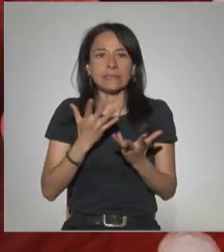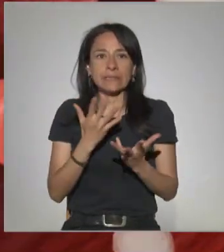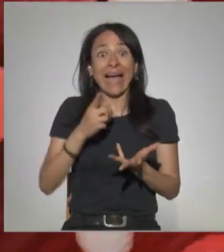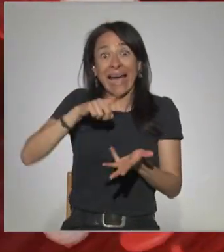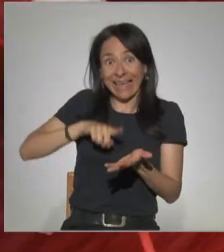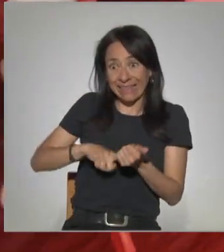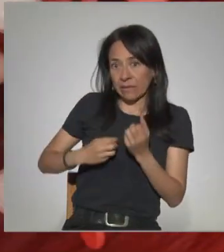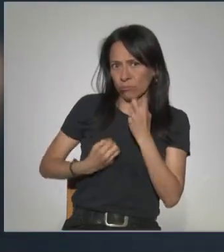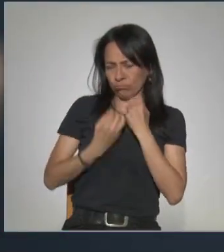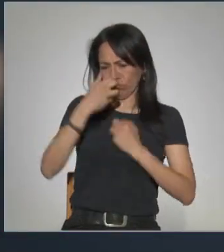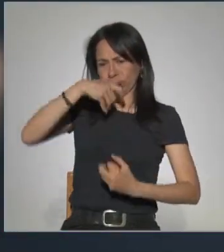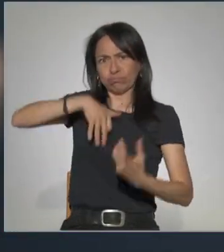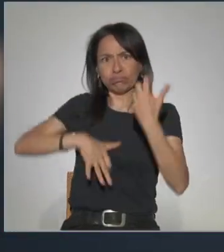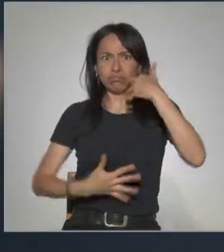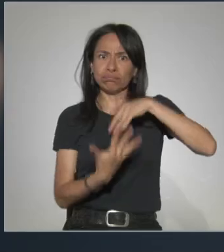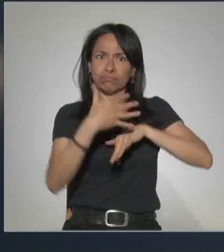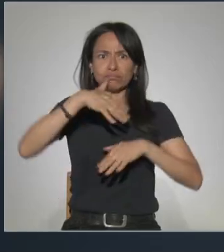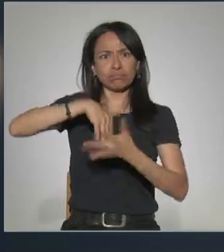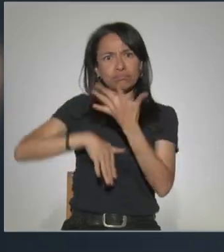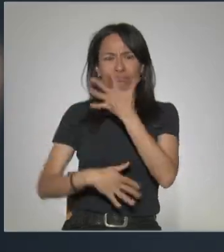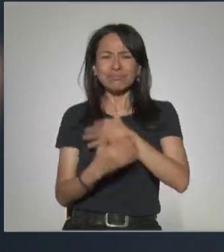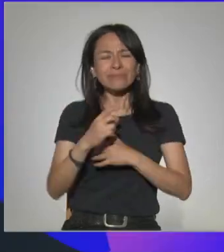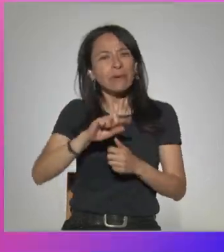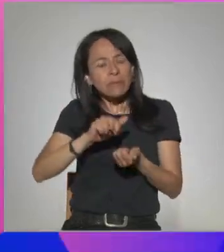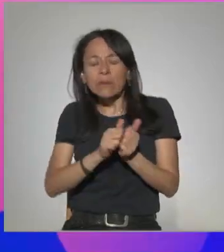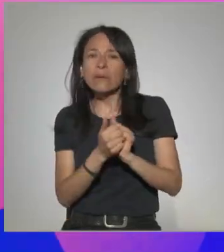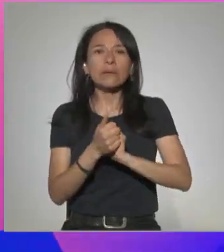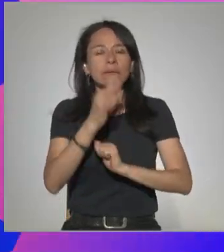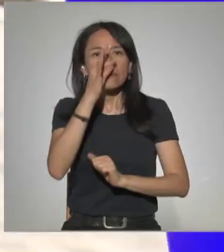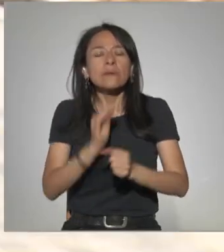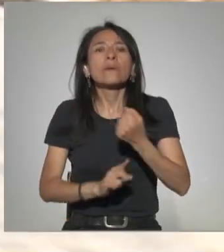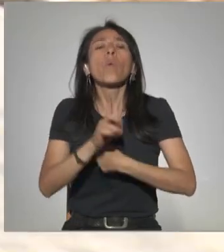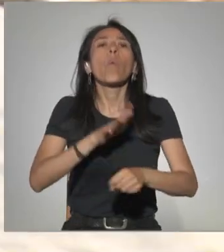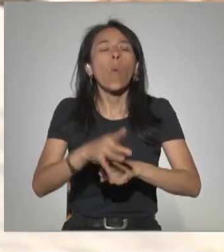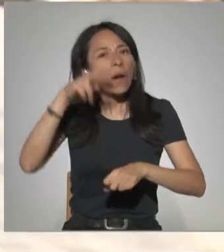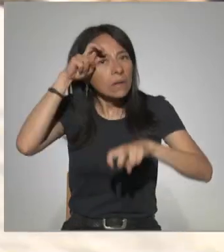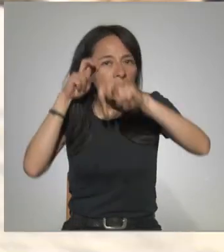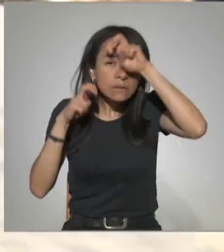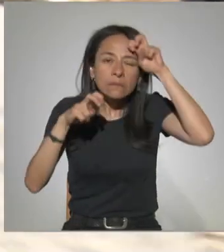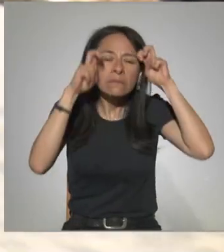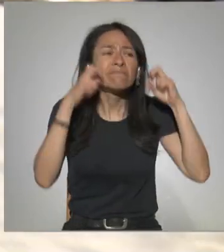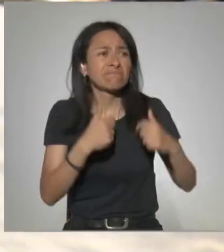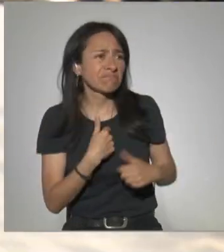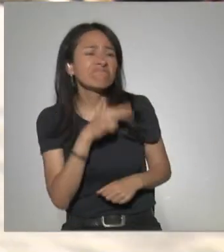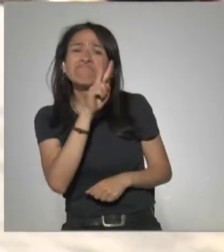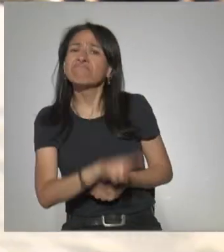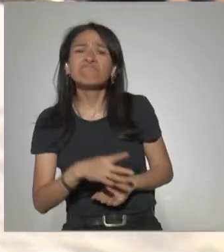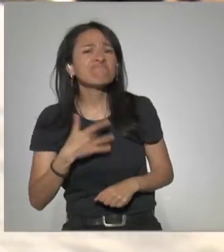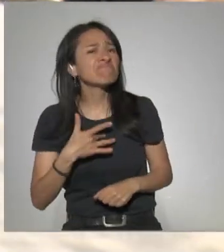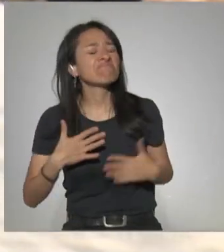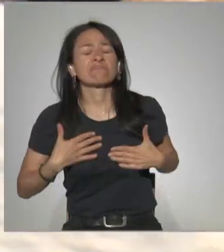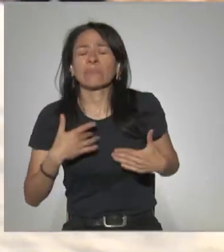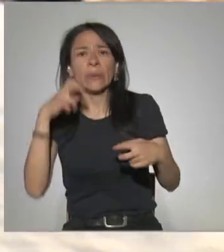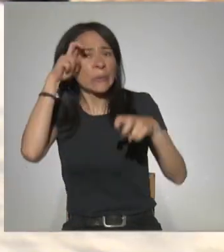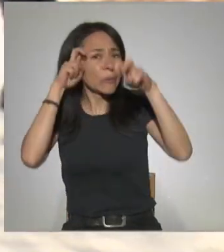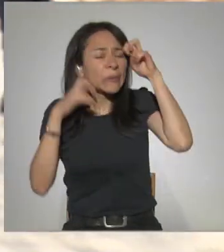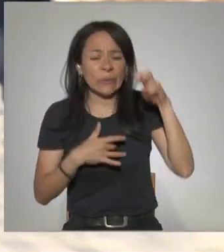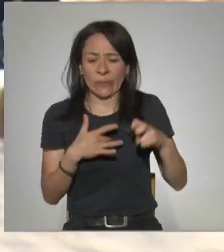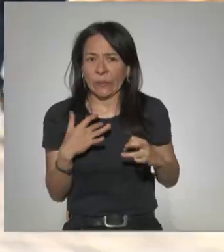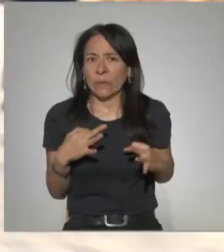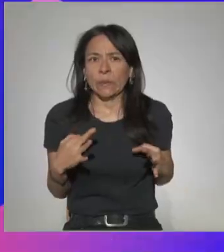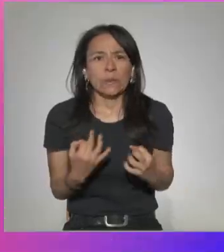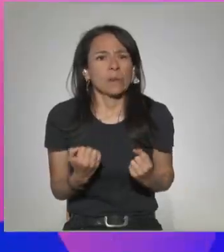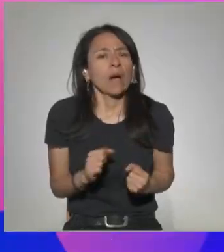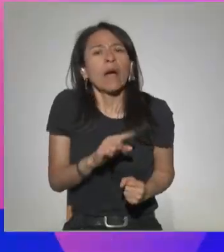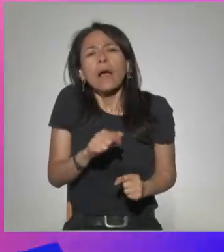pues altera pues la sudoración, por ejemplo. Empiezo a sudar, me empieza a dar frío y tengo